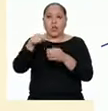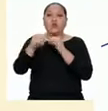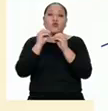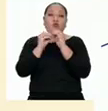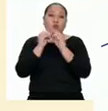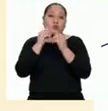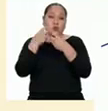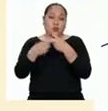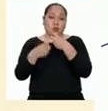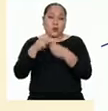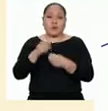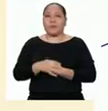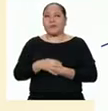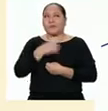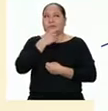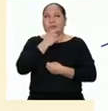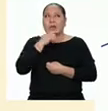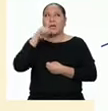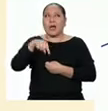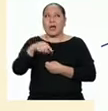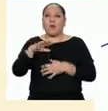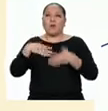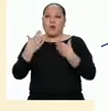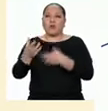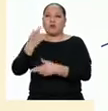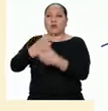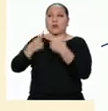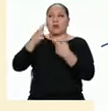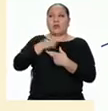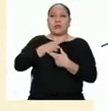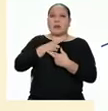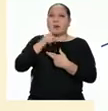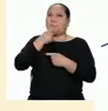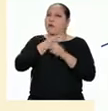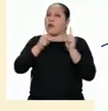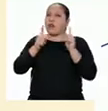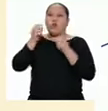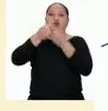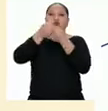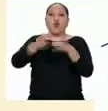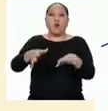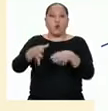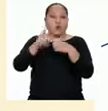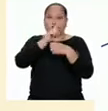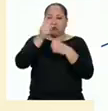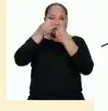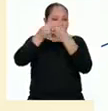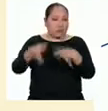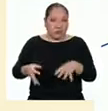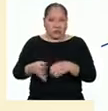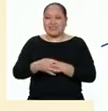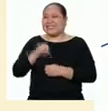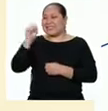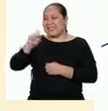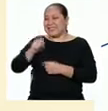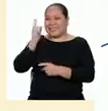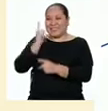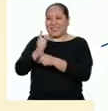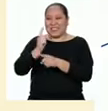problema. Entonces podemos retroceder, pero rendirnos jamás. Tal cual,